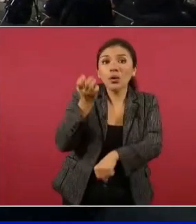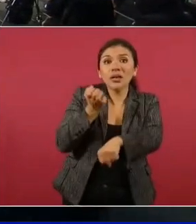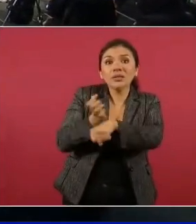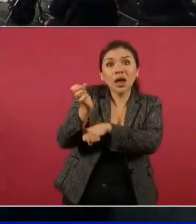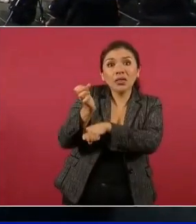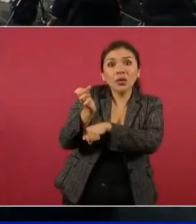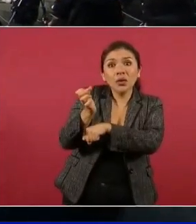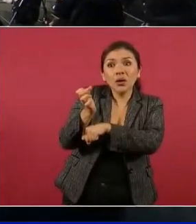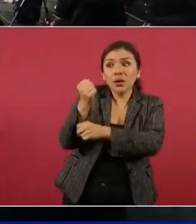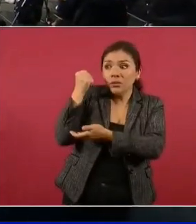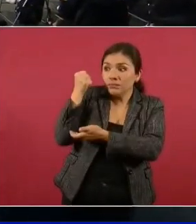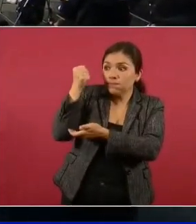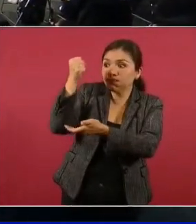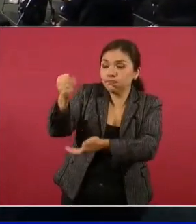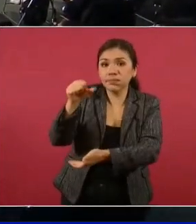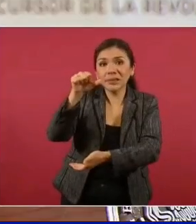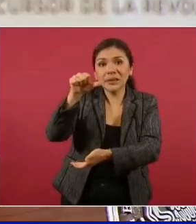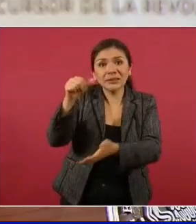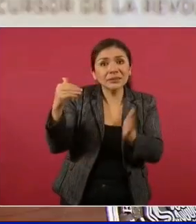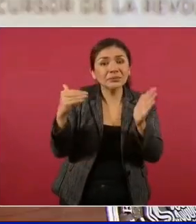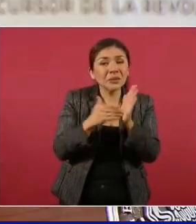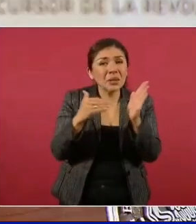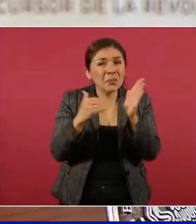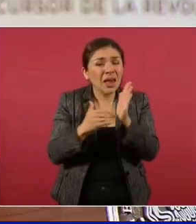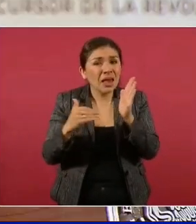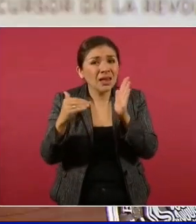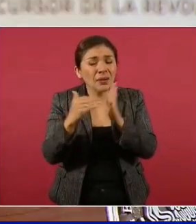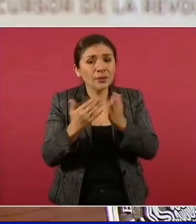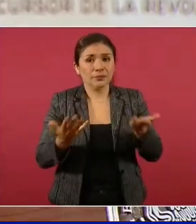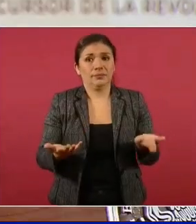del estado de Baja California Sur.